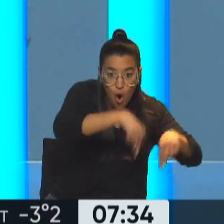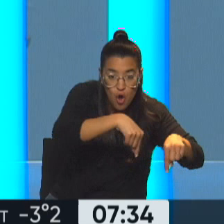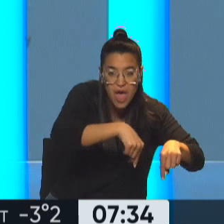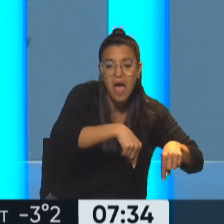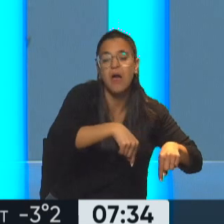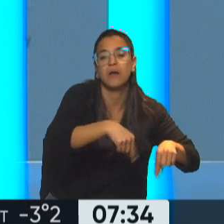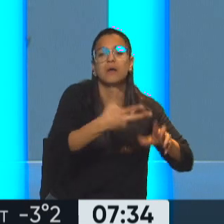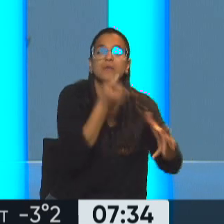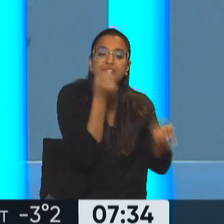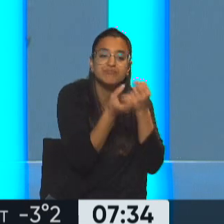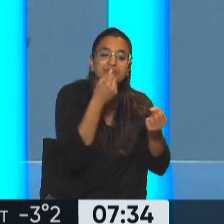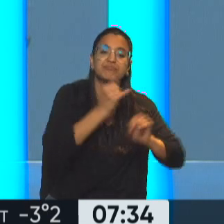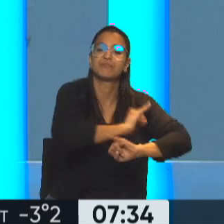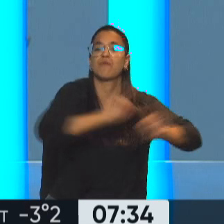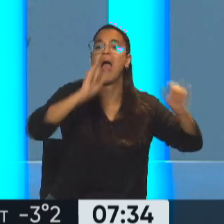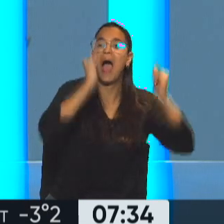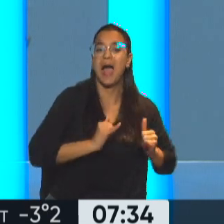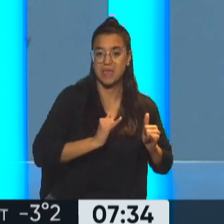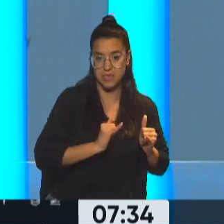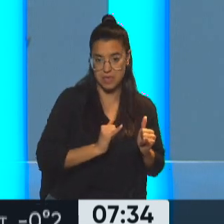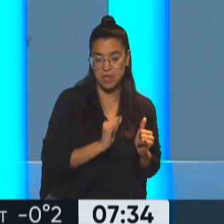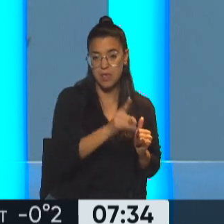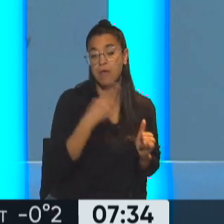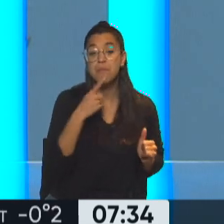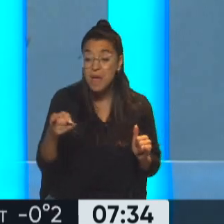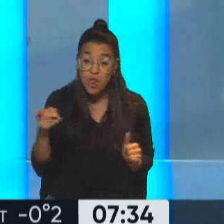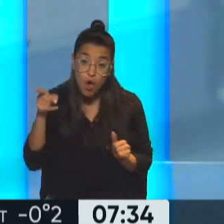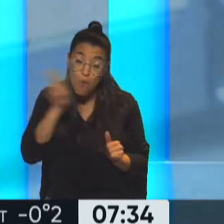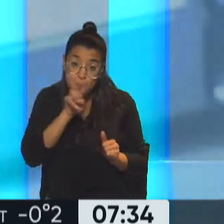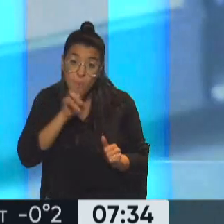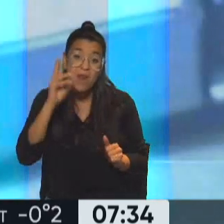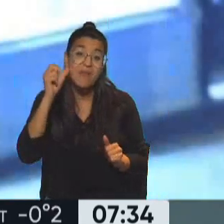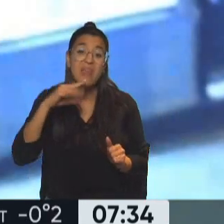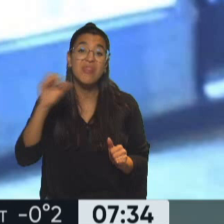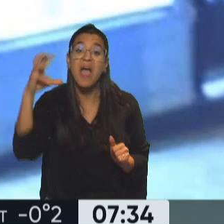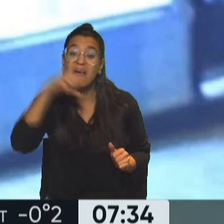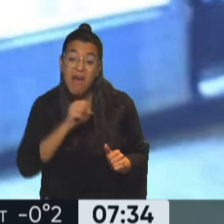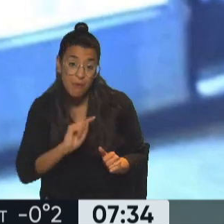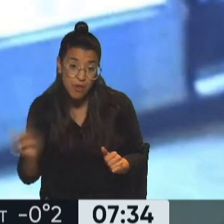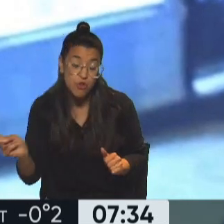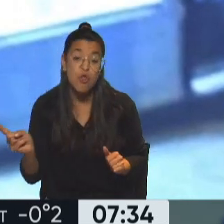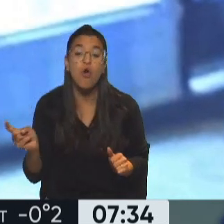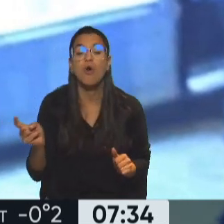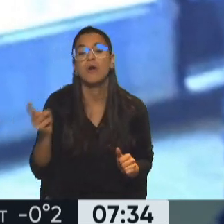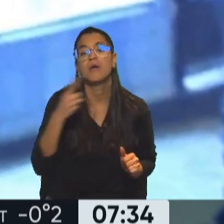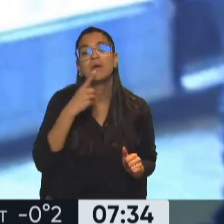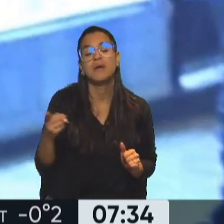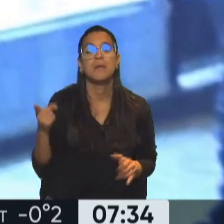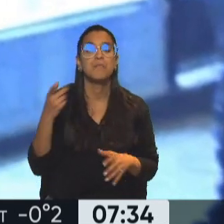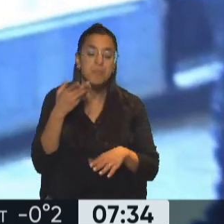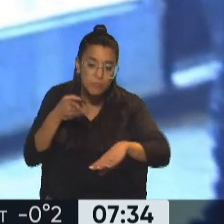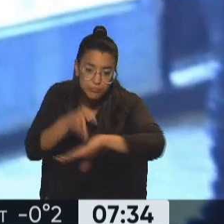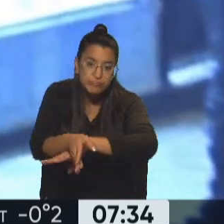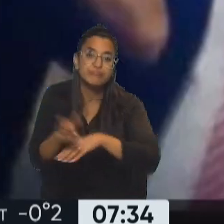tienen obtenida toda la información. Pese a que ella no dio la clave, el sistema israelí permitió acceder